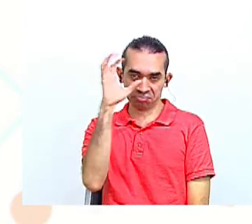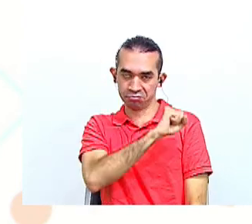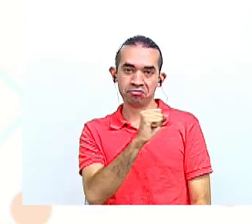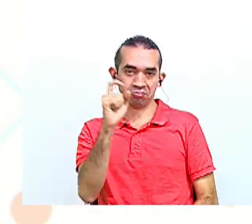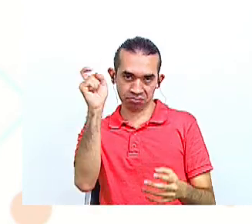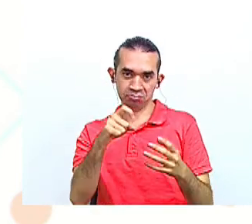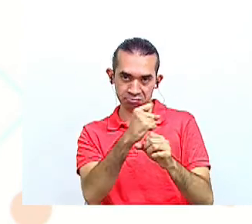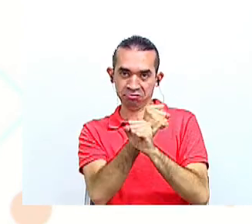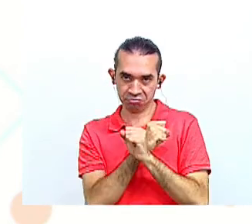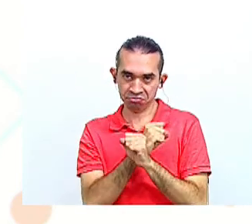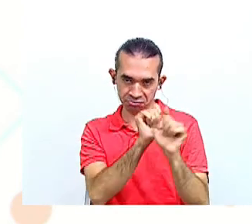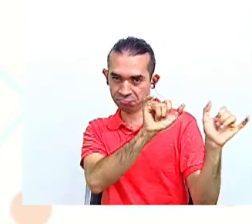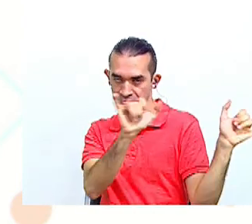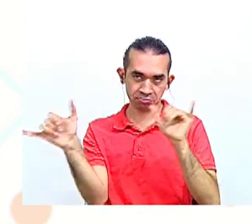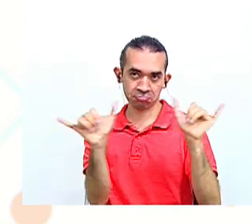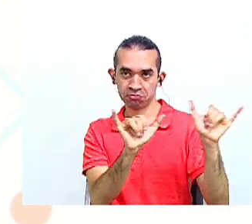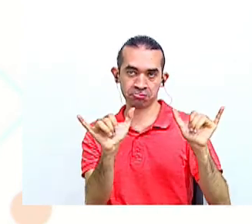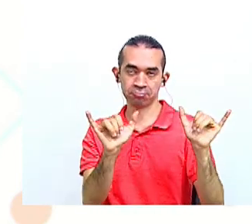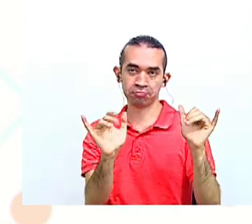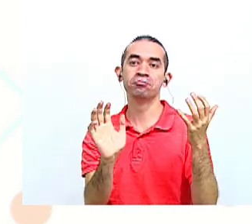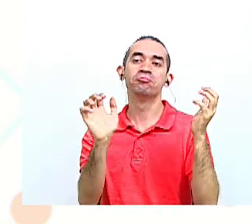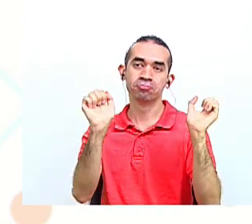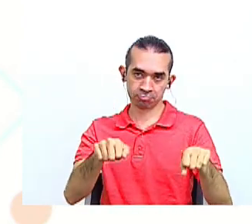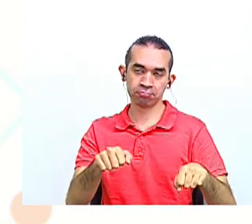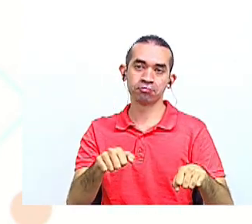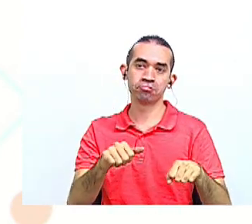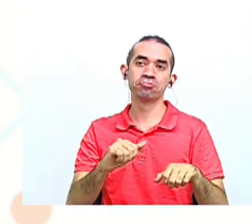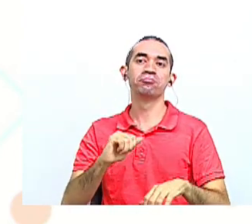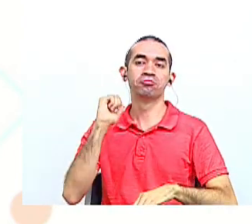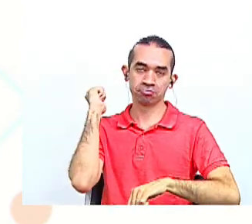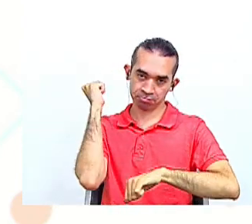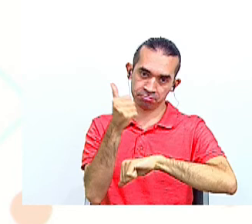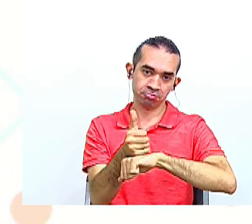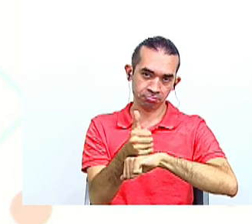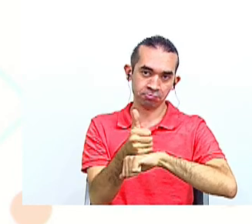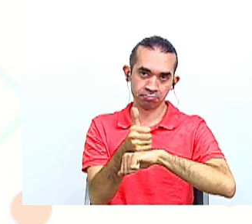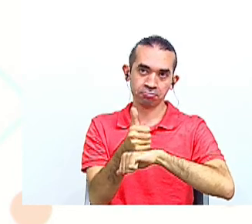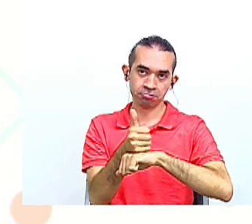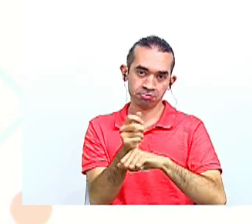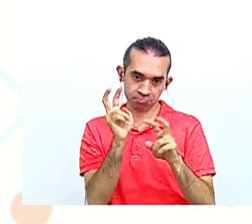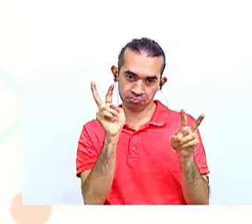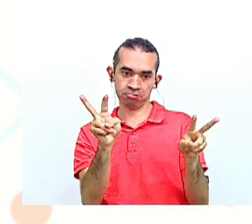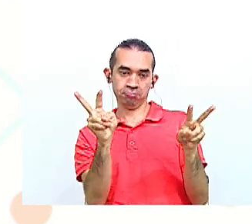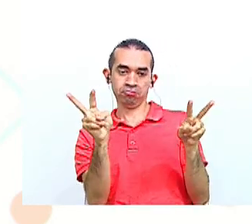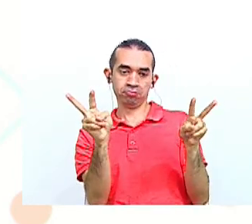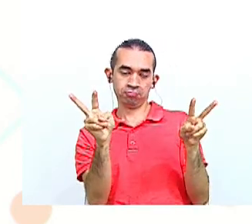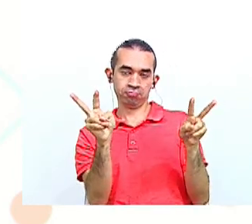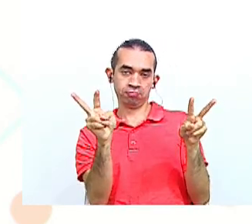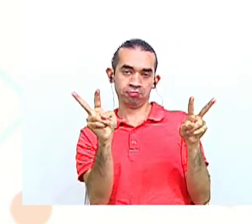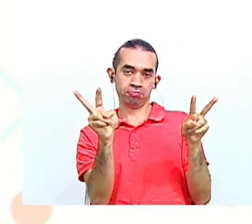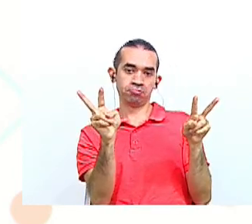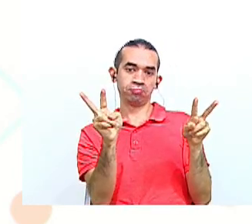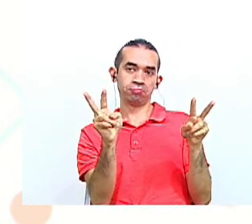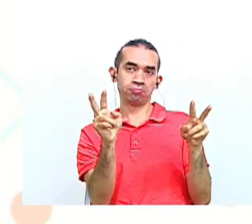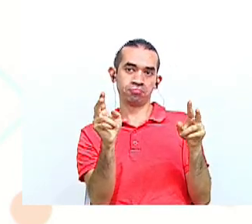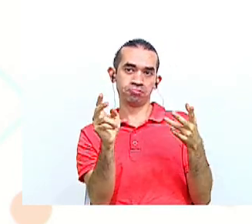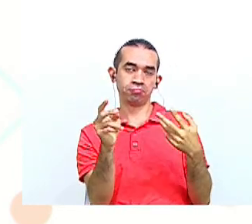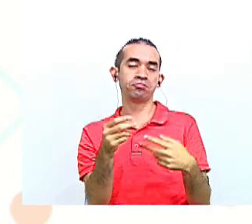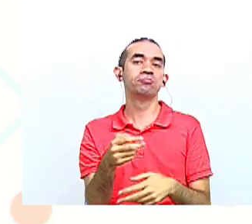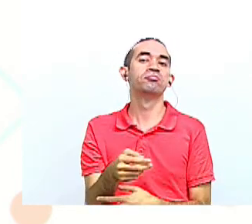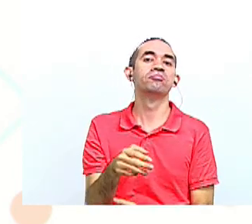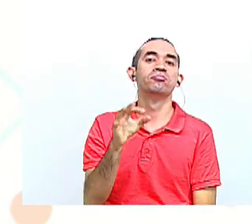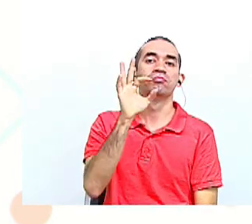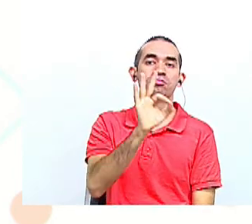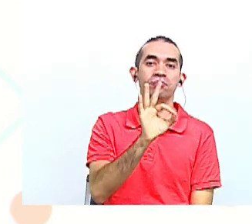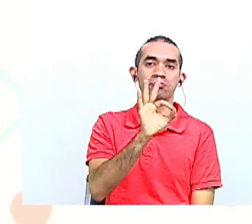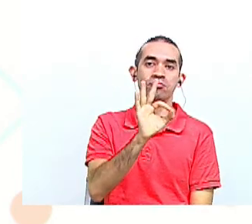para garantizar la congruencia, puedo indicar también, en este caso, que el ángulo FAE